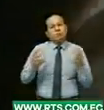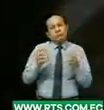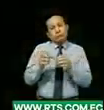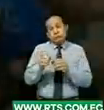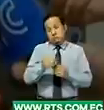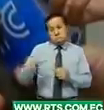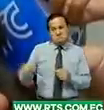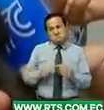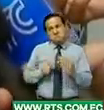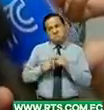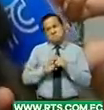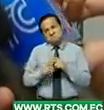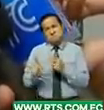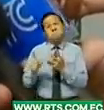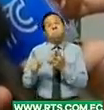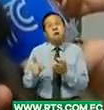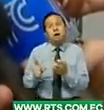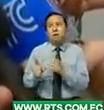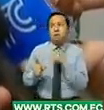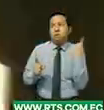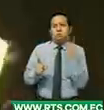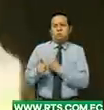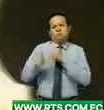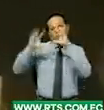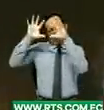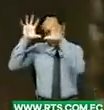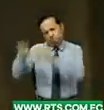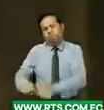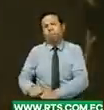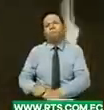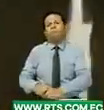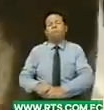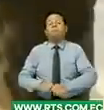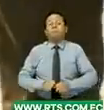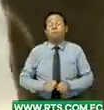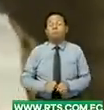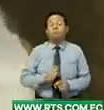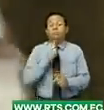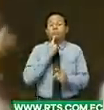porque logramos detenerlo de esa manera. Ahora que se investiga